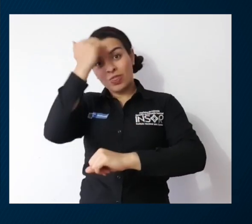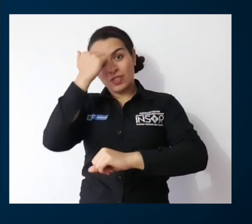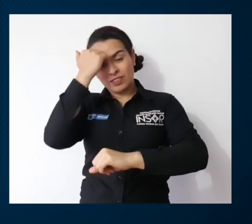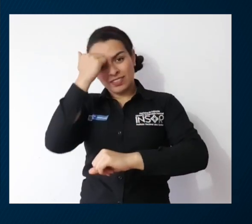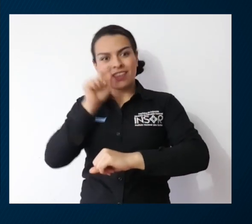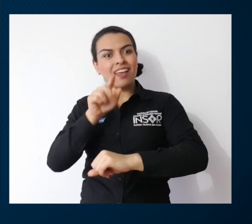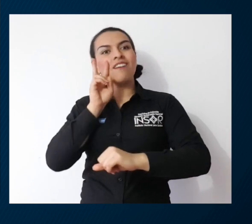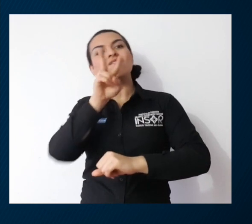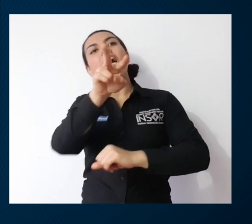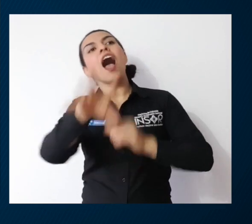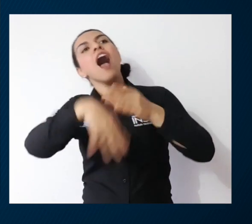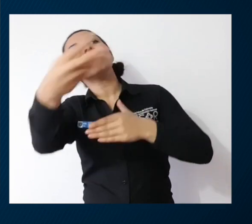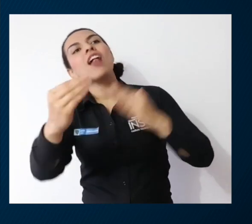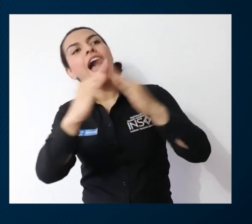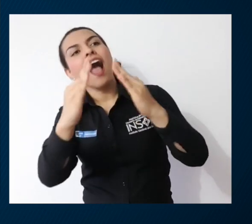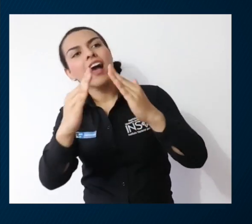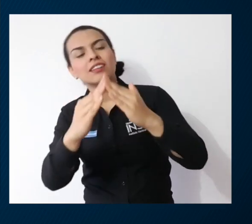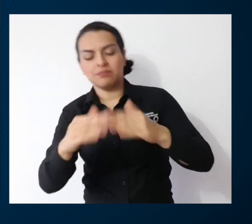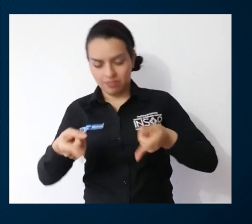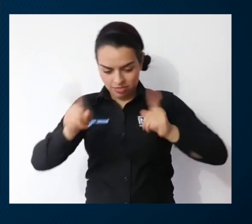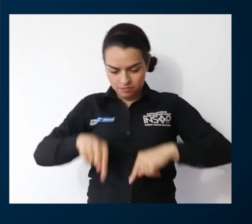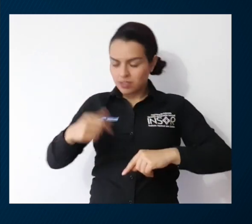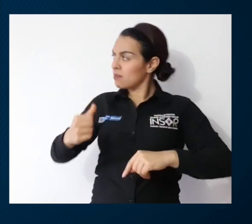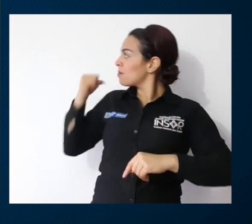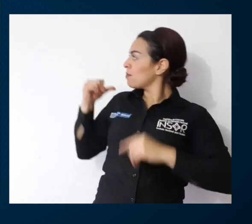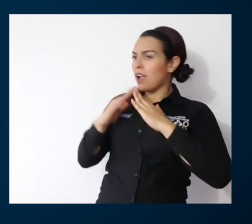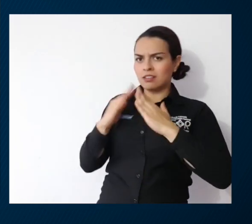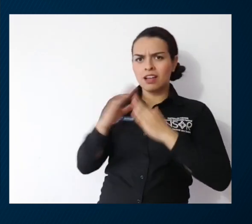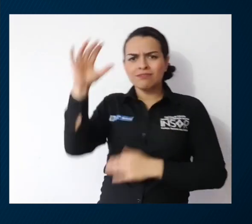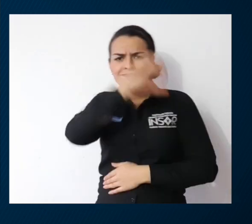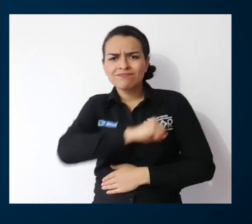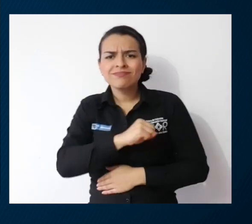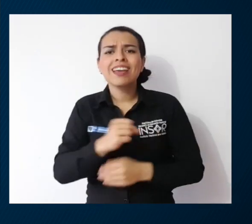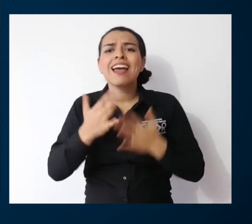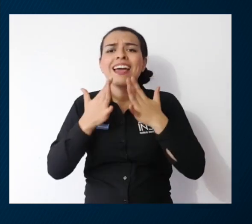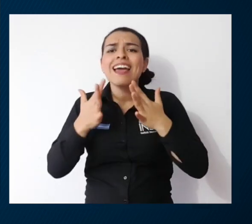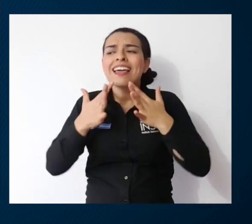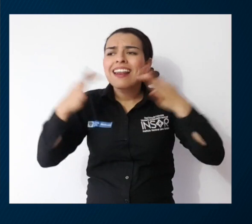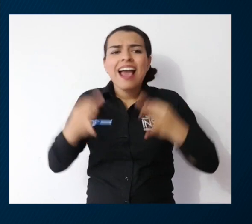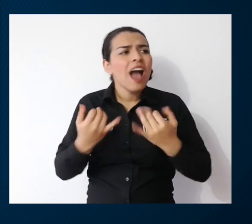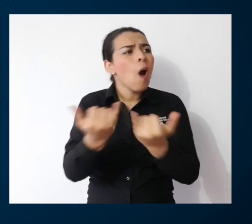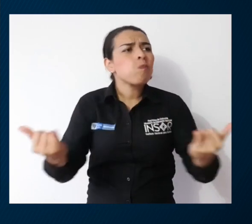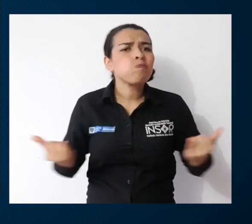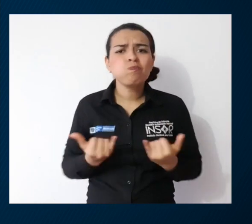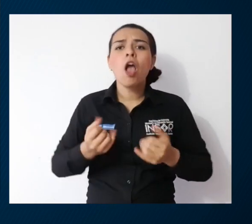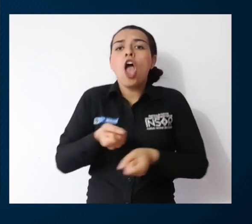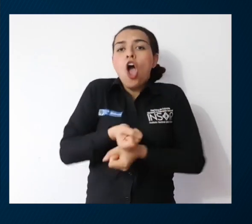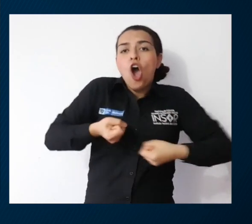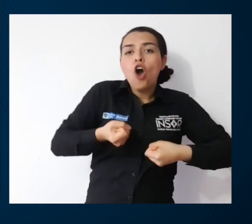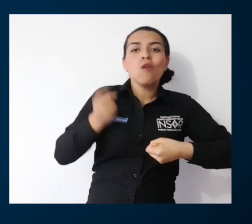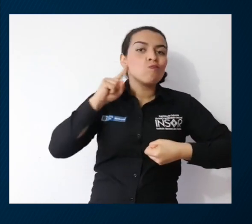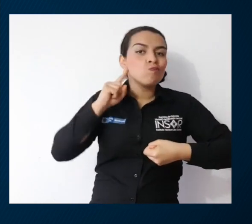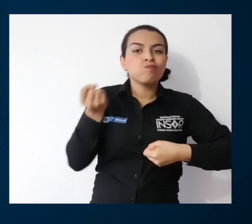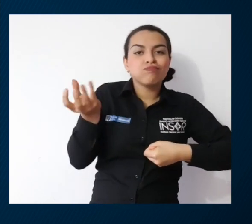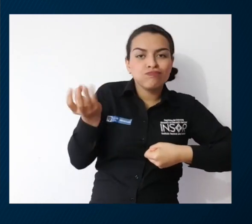y al ver la casa ve la realidad, ve el perro, el gato, la olla que pita, el timbre, el carro, la basura, la realidad de